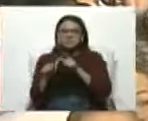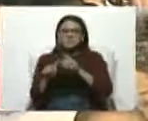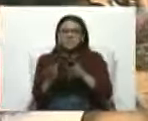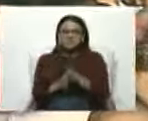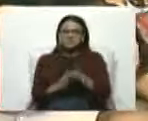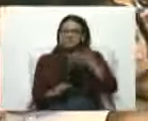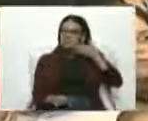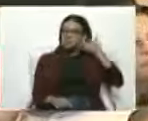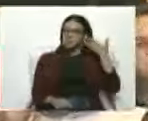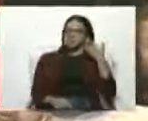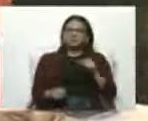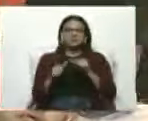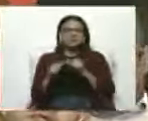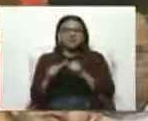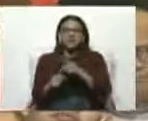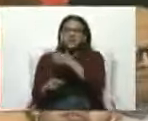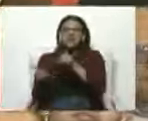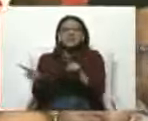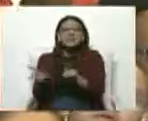Siguen igualitos, son los mismos del